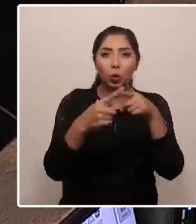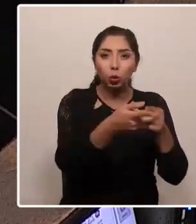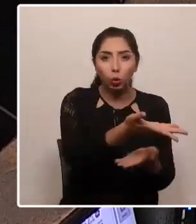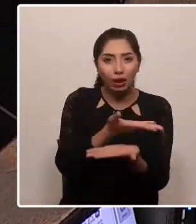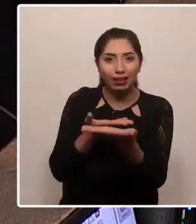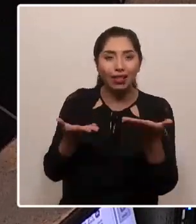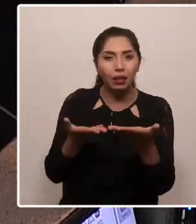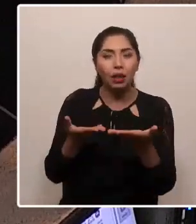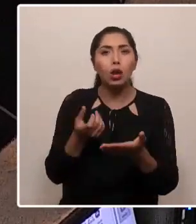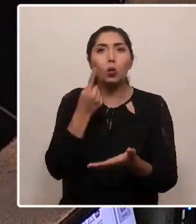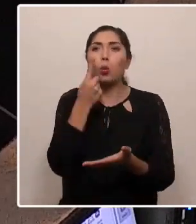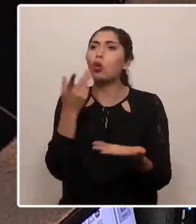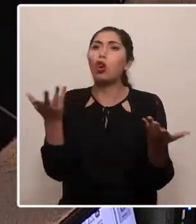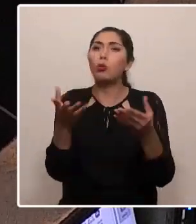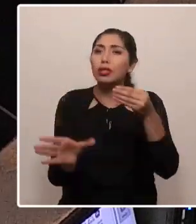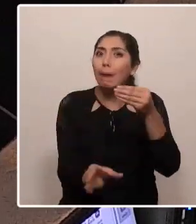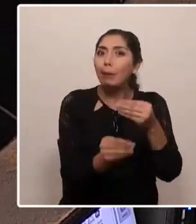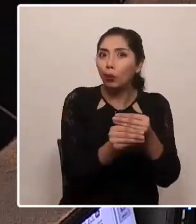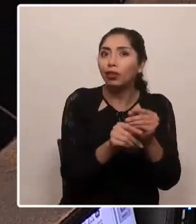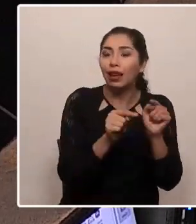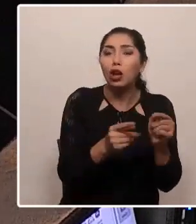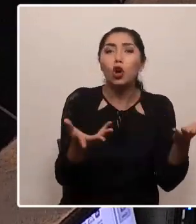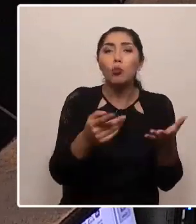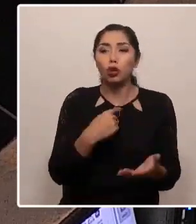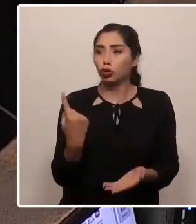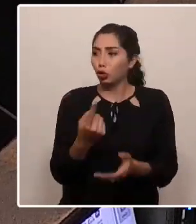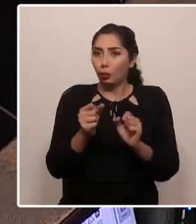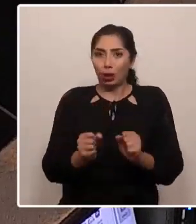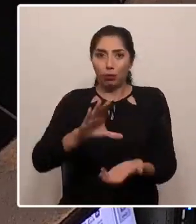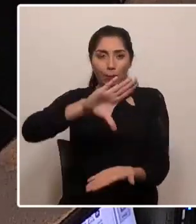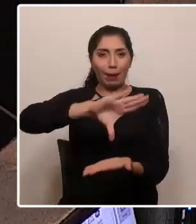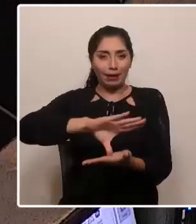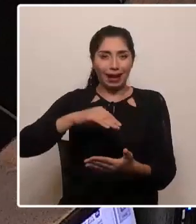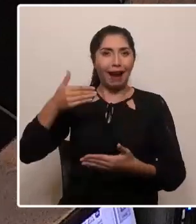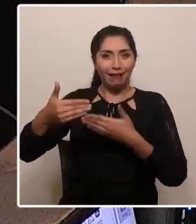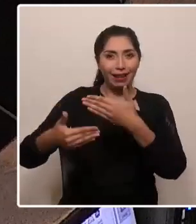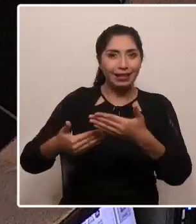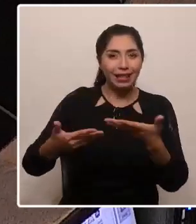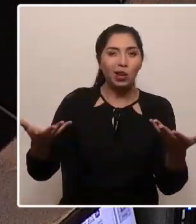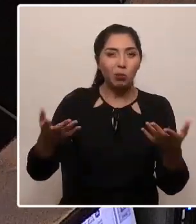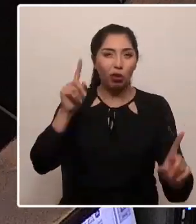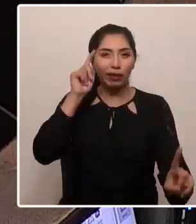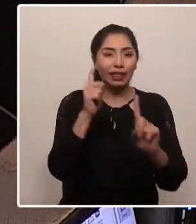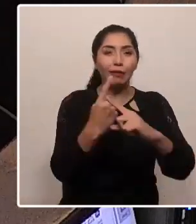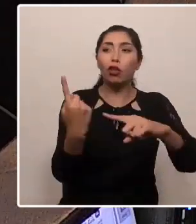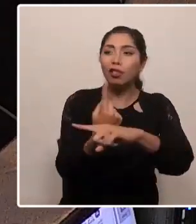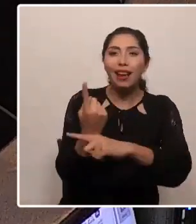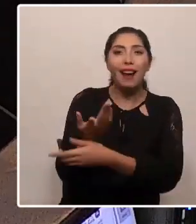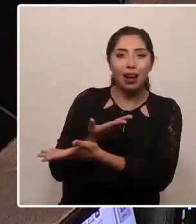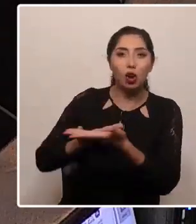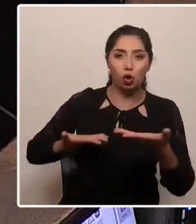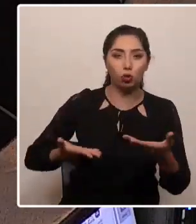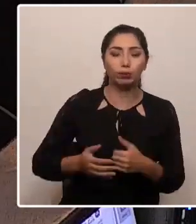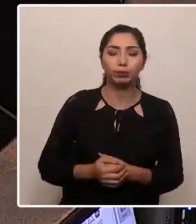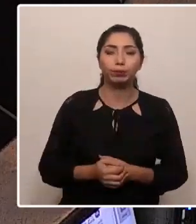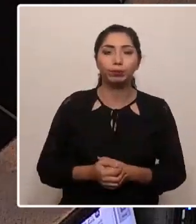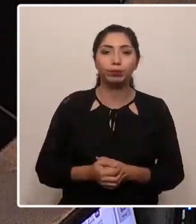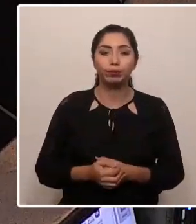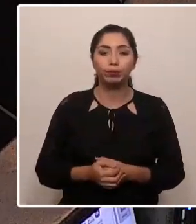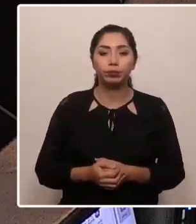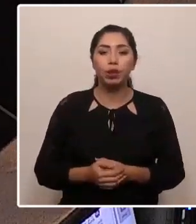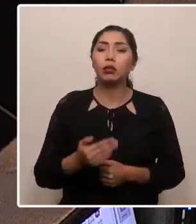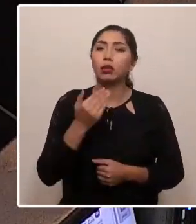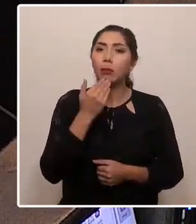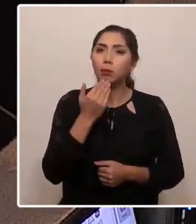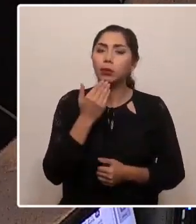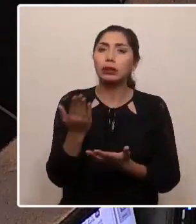aporte y cómo podemos ser un país que avance en función del diálogo. Por lo mismo, también me demandan la enseñanza